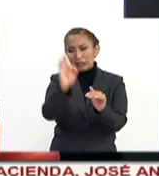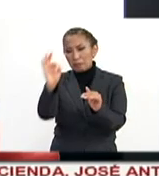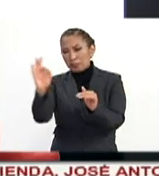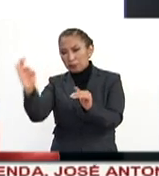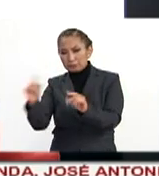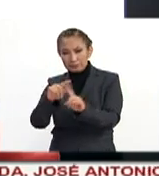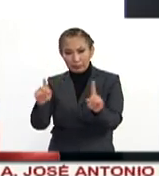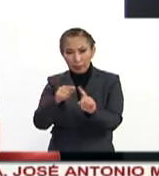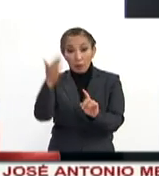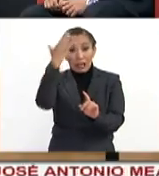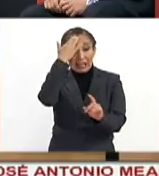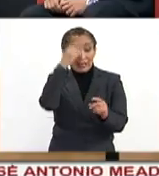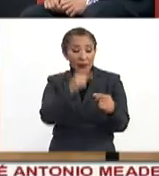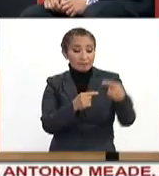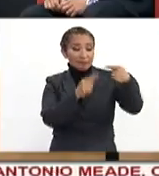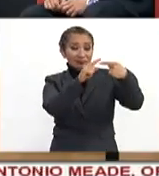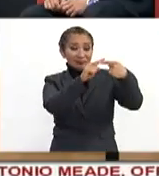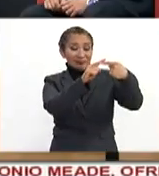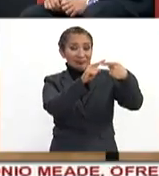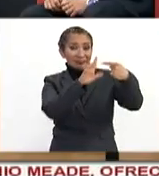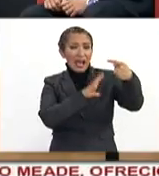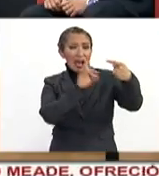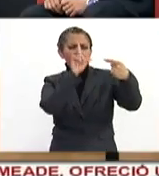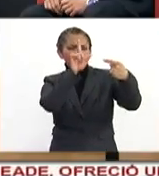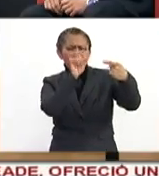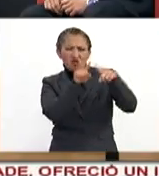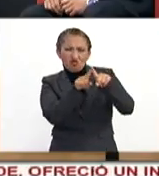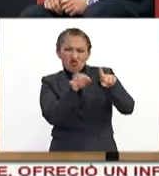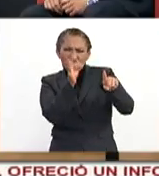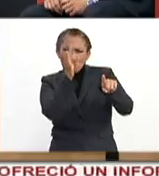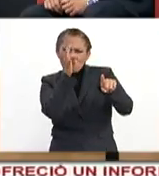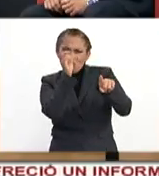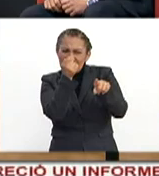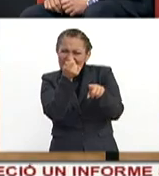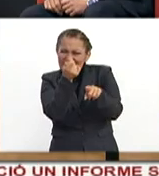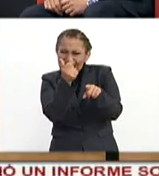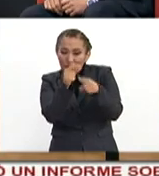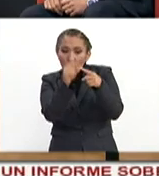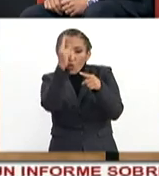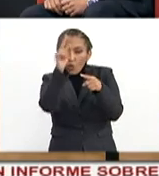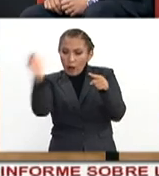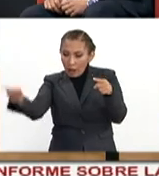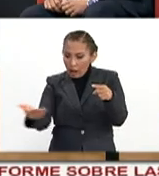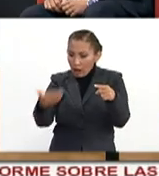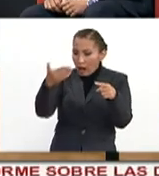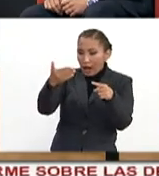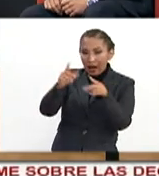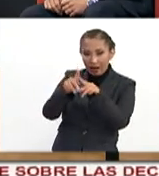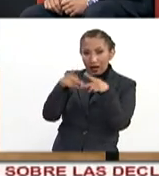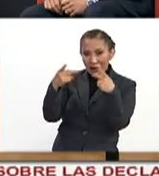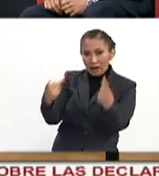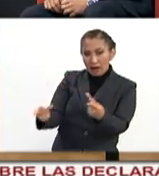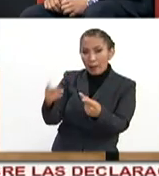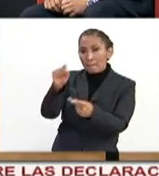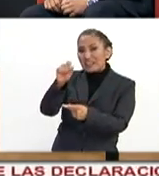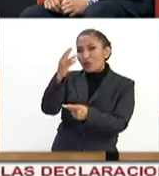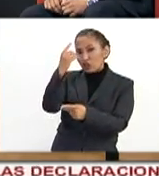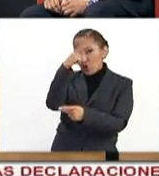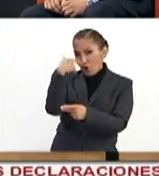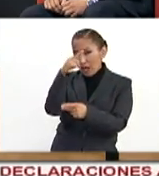porcentajes en el liderazgo. Solamente hay una que difiere, es importante señalarla, una que se publicó en el diario 24